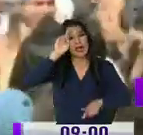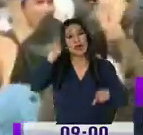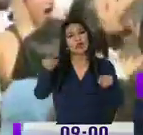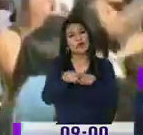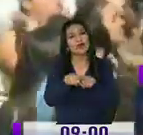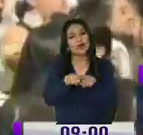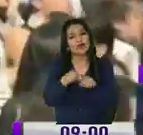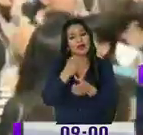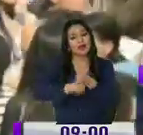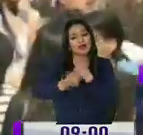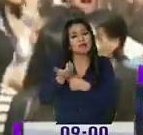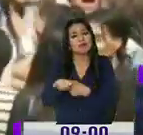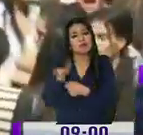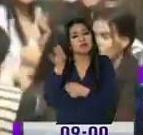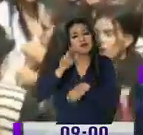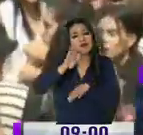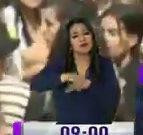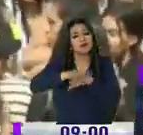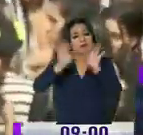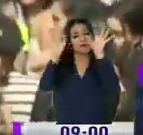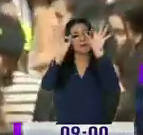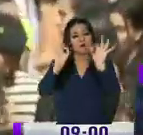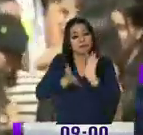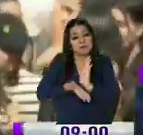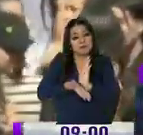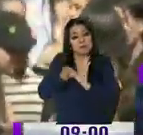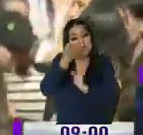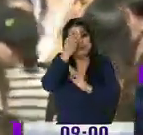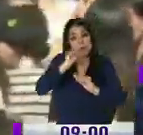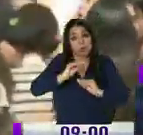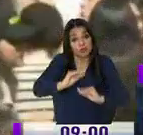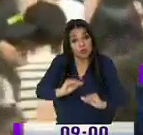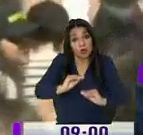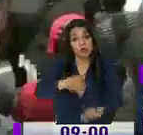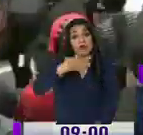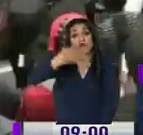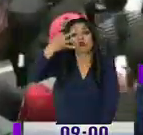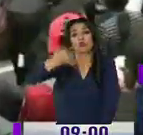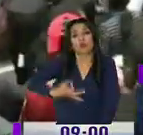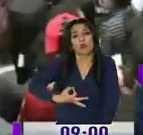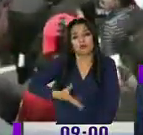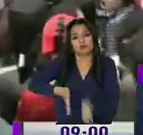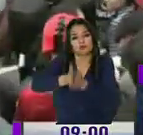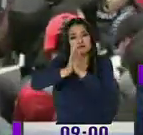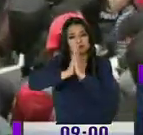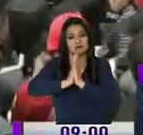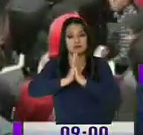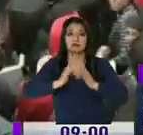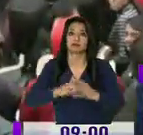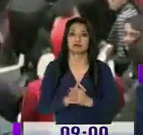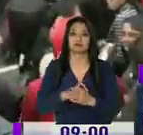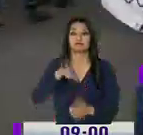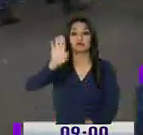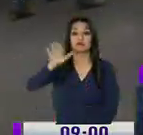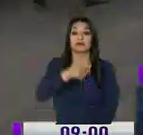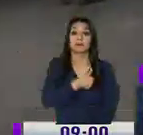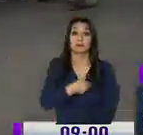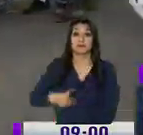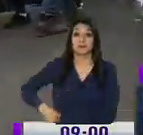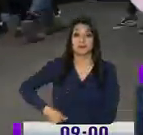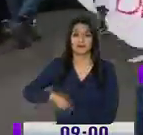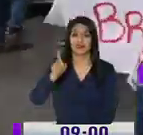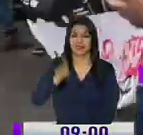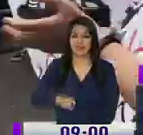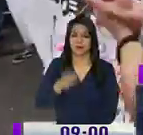anterior año con respecto al incremento del presupuesto a la educación pública. La administración de Iván Duque tenía que